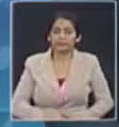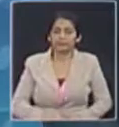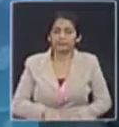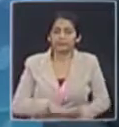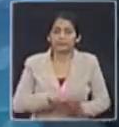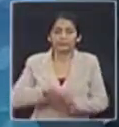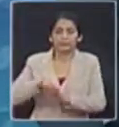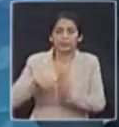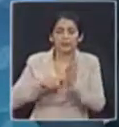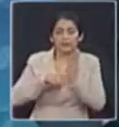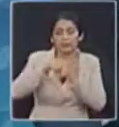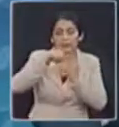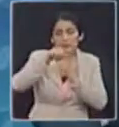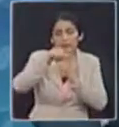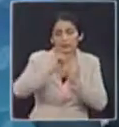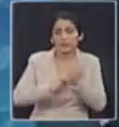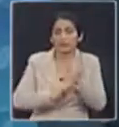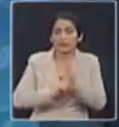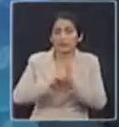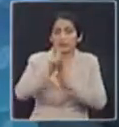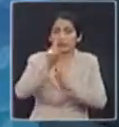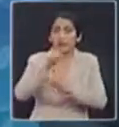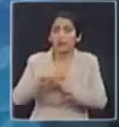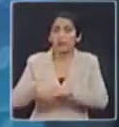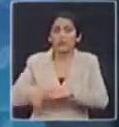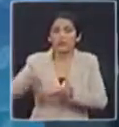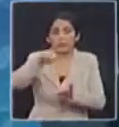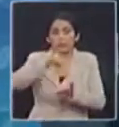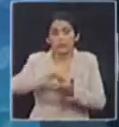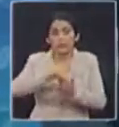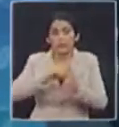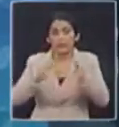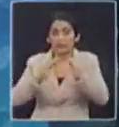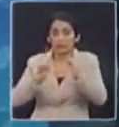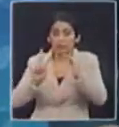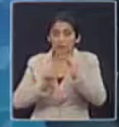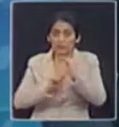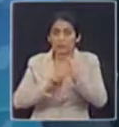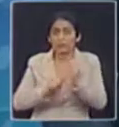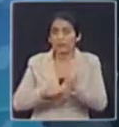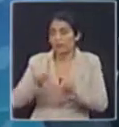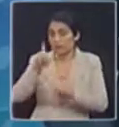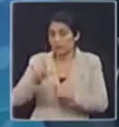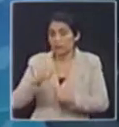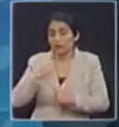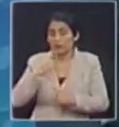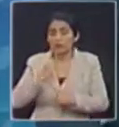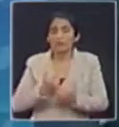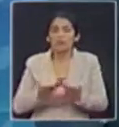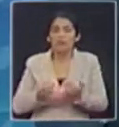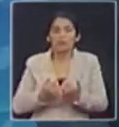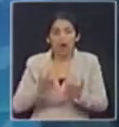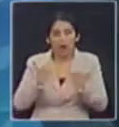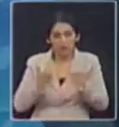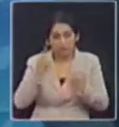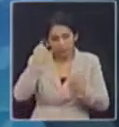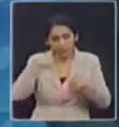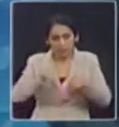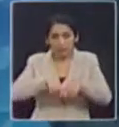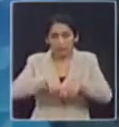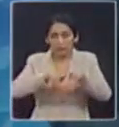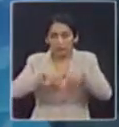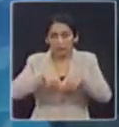La ministra de Desarrollo Urbano y Vivienda, María Alejandra Vicuña, y los representantes de 10 universidades del país firmaron en Guayaquil un convenio de